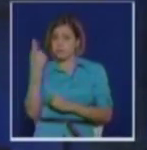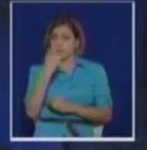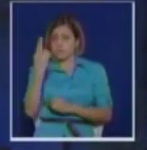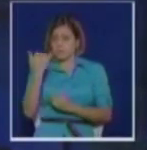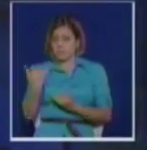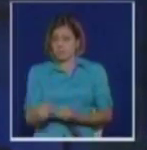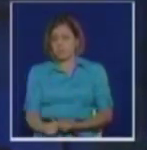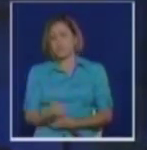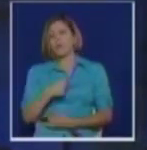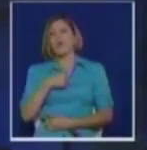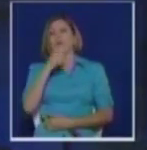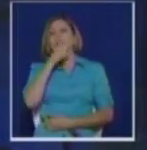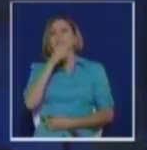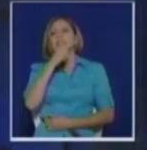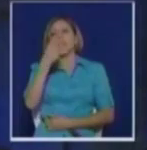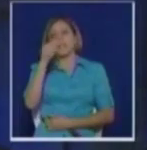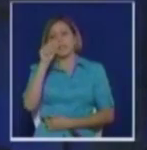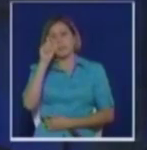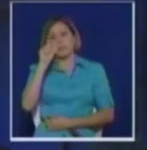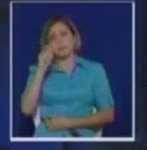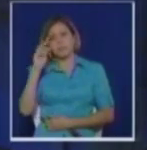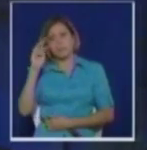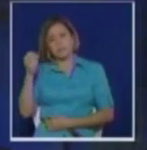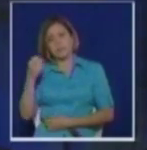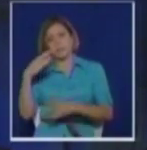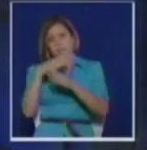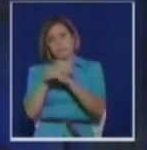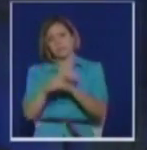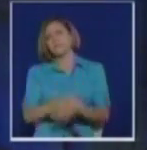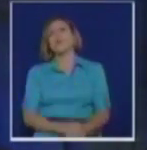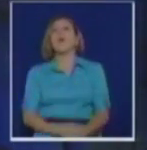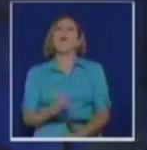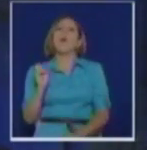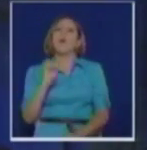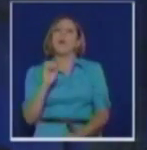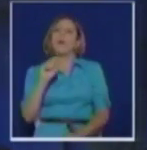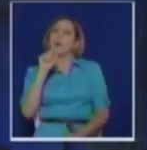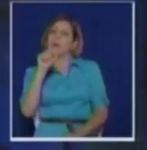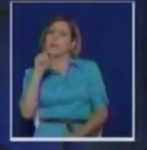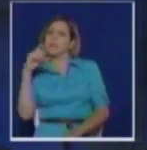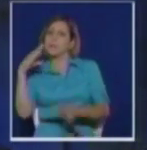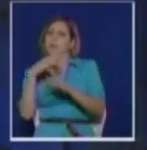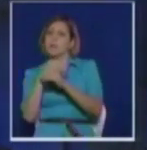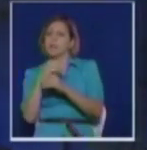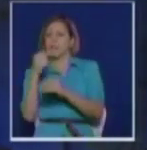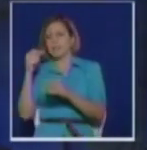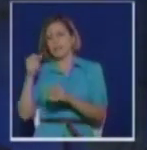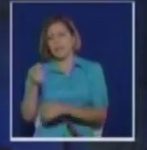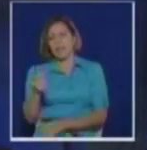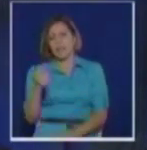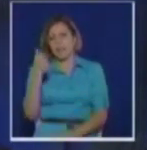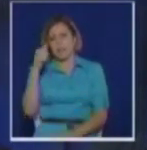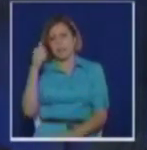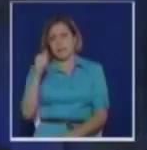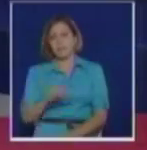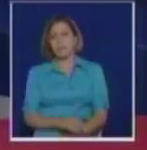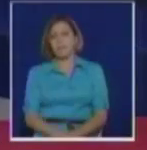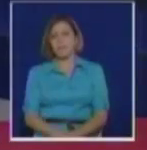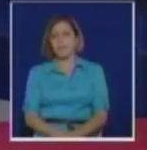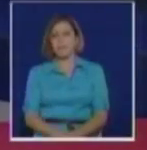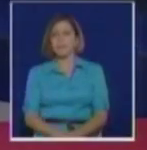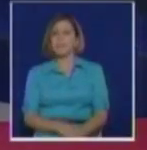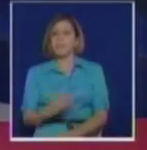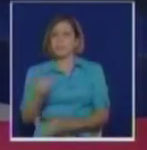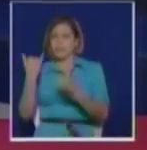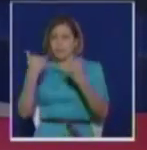emisión de Noticinco, véalo hoy a las 10:30 de la noche en el canal universitario y a las 11 de la noche en el canal 10 CNC de Global TV.